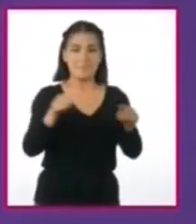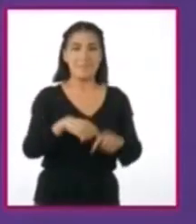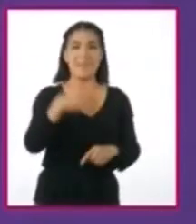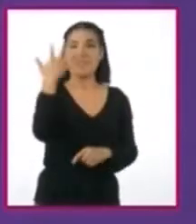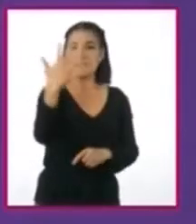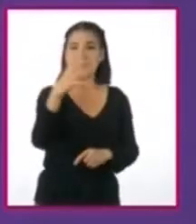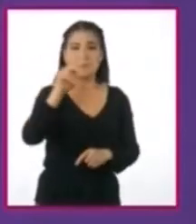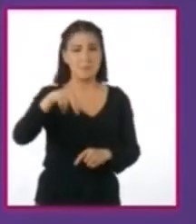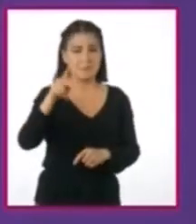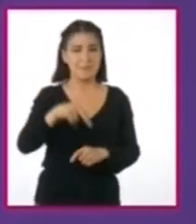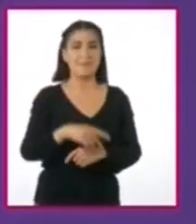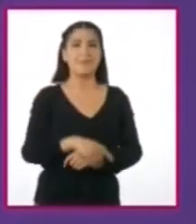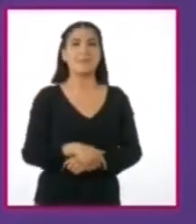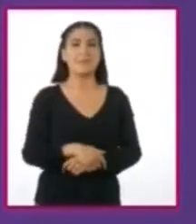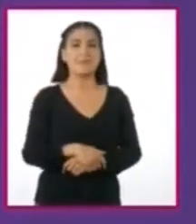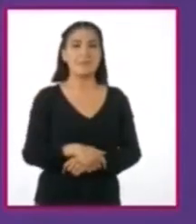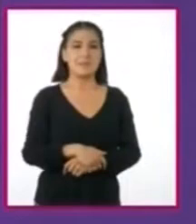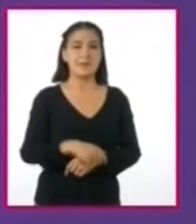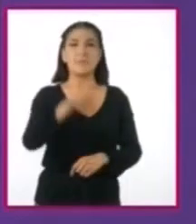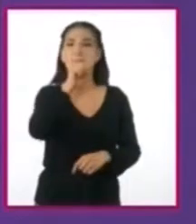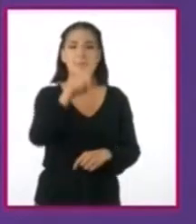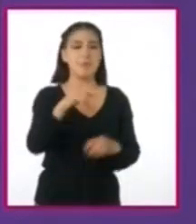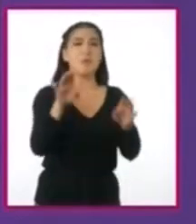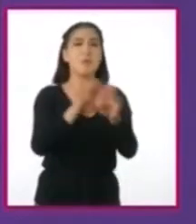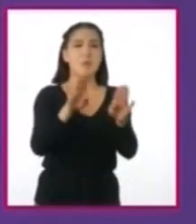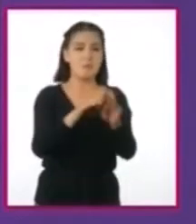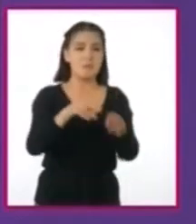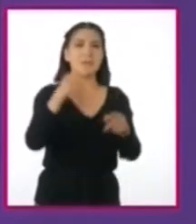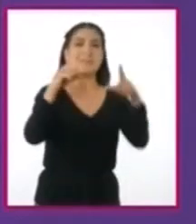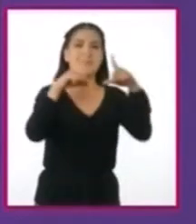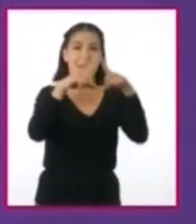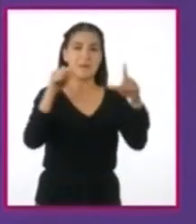5 veces la medida del triángulo menor.